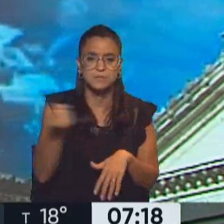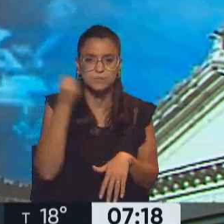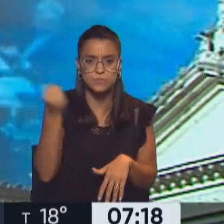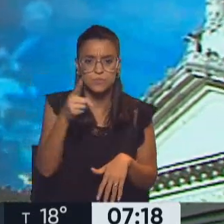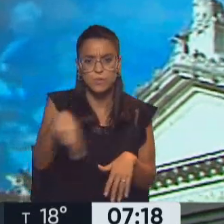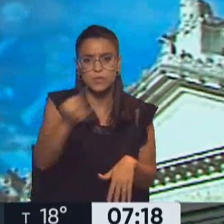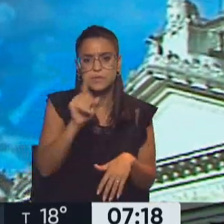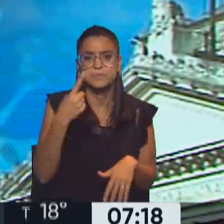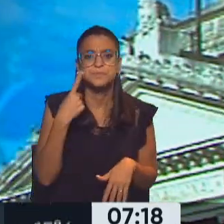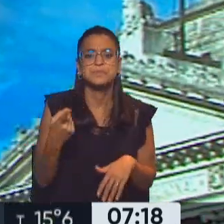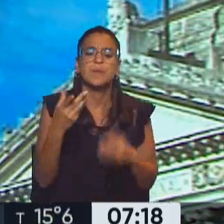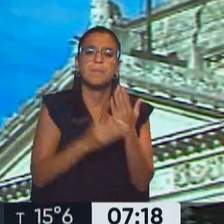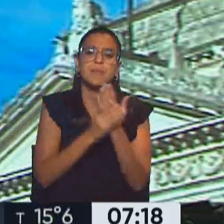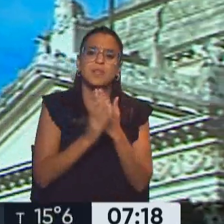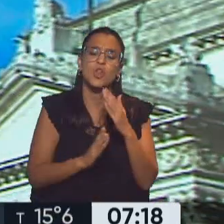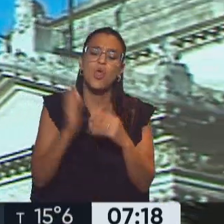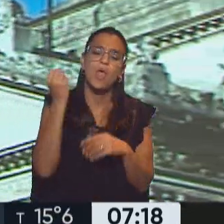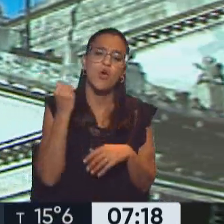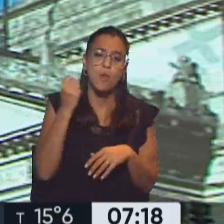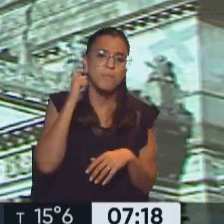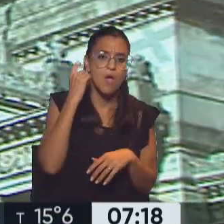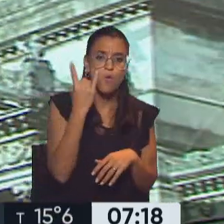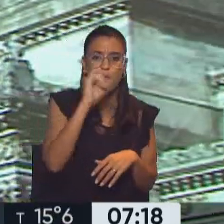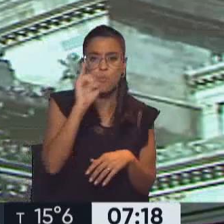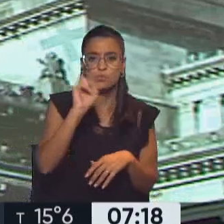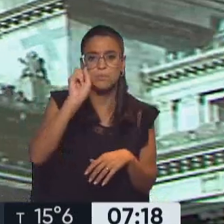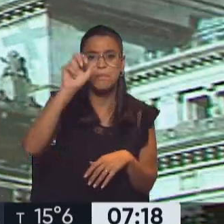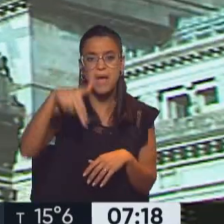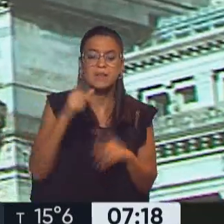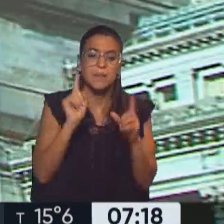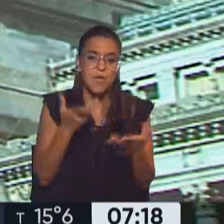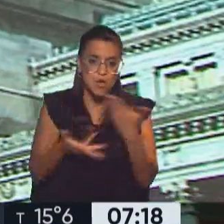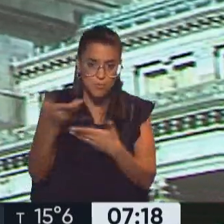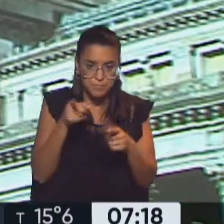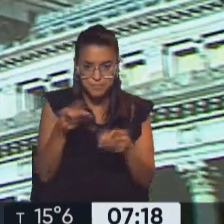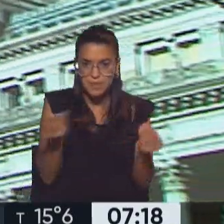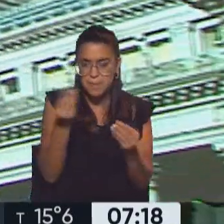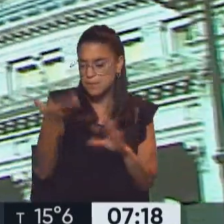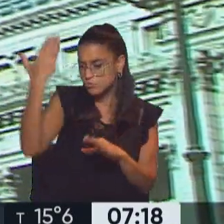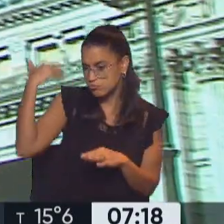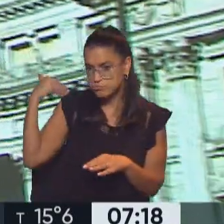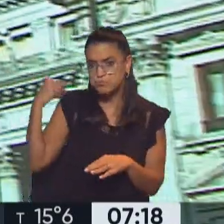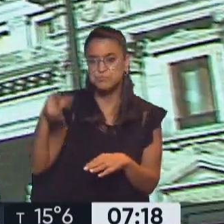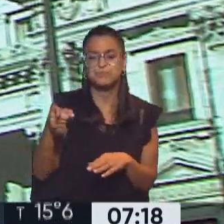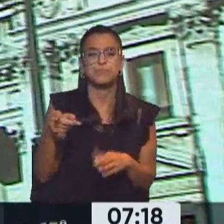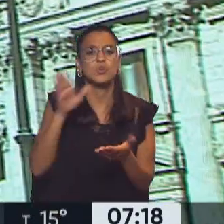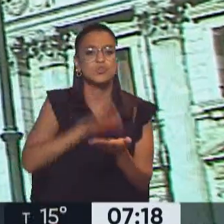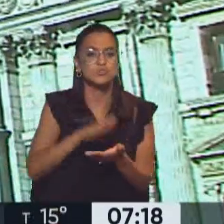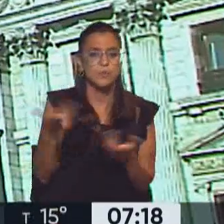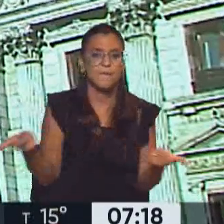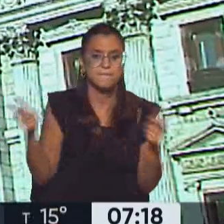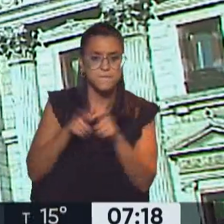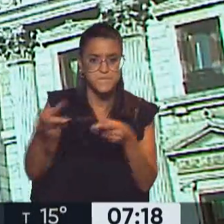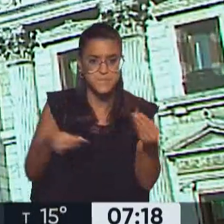ustedes recordarán, por el ministro de Economía, Martín Guzmán, y también esto que compartimos con ustedes es lo que pasó en las últimas horas a propósito de la